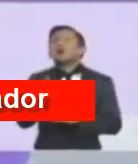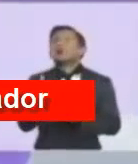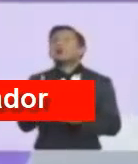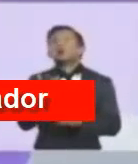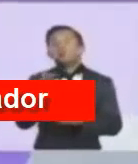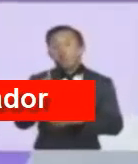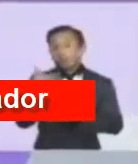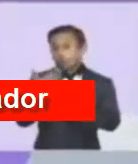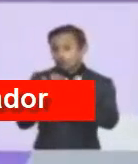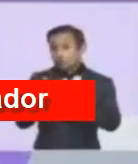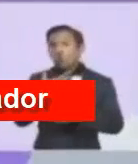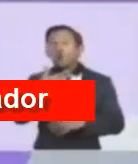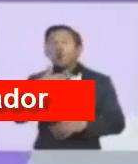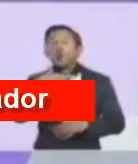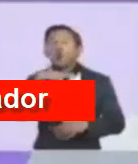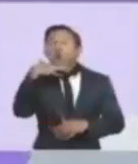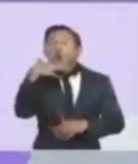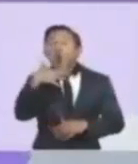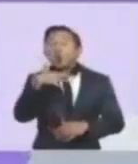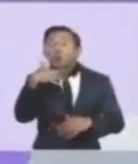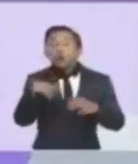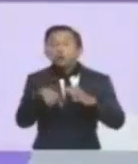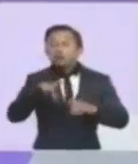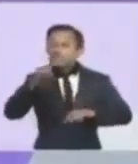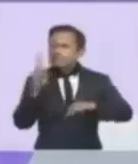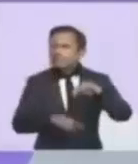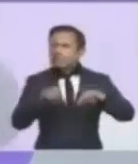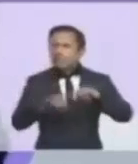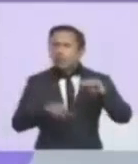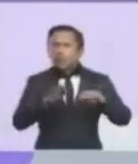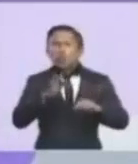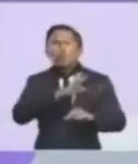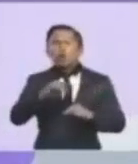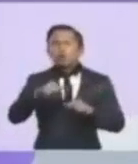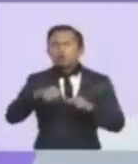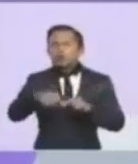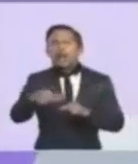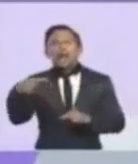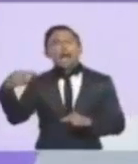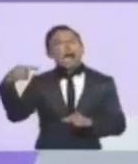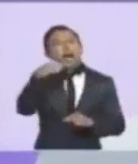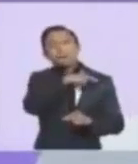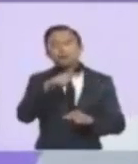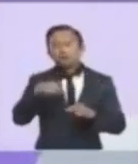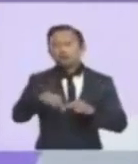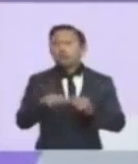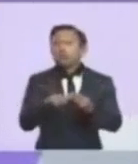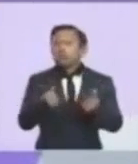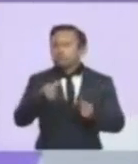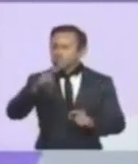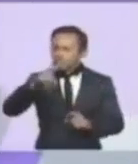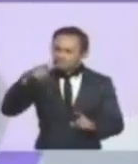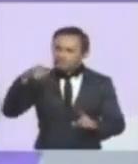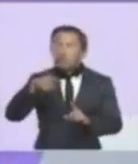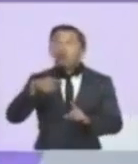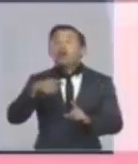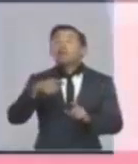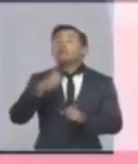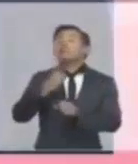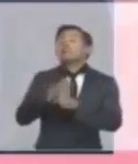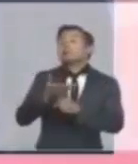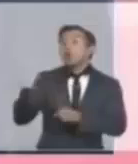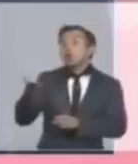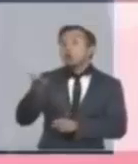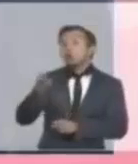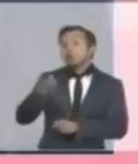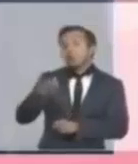familiar de la mujer y el hombre. La mujer y el hombre. Tatiana, regresando a lo de la campaña, ya... La